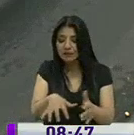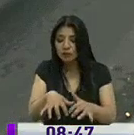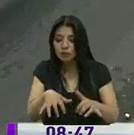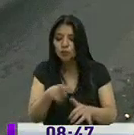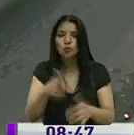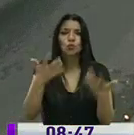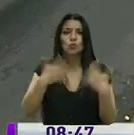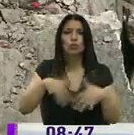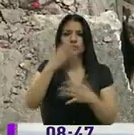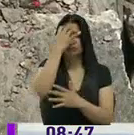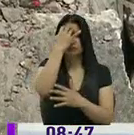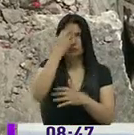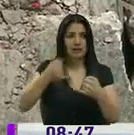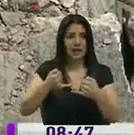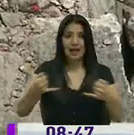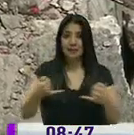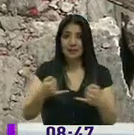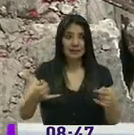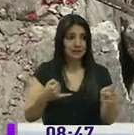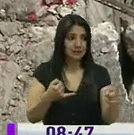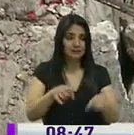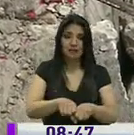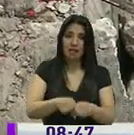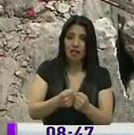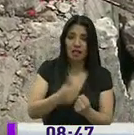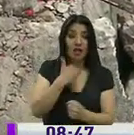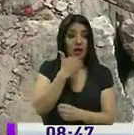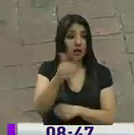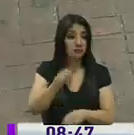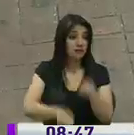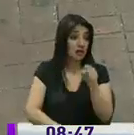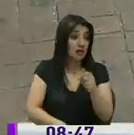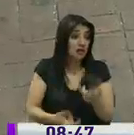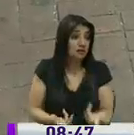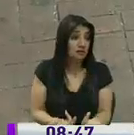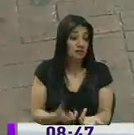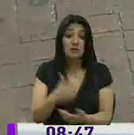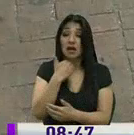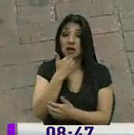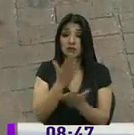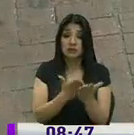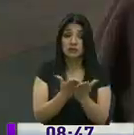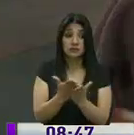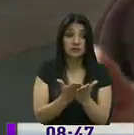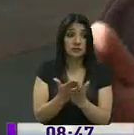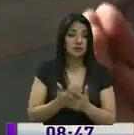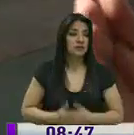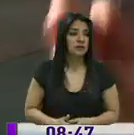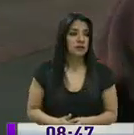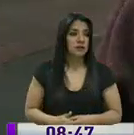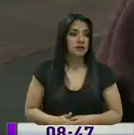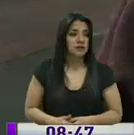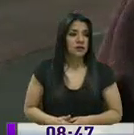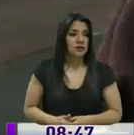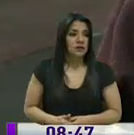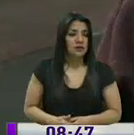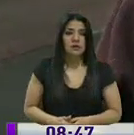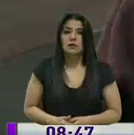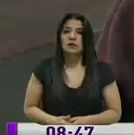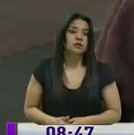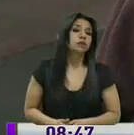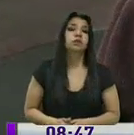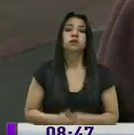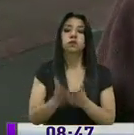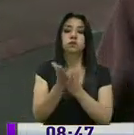preocupa que al estar los cables expuestos puedan sufrir desabastecimientos de algún servicio básico es un daño para todos los